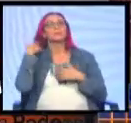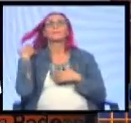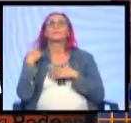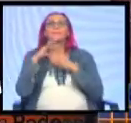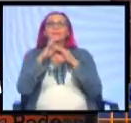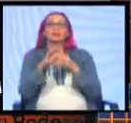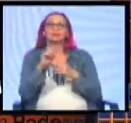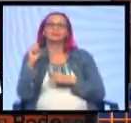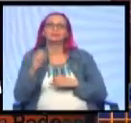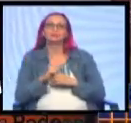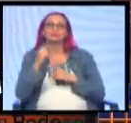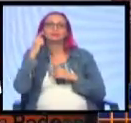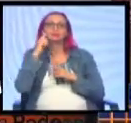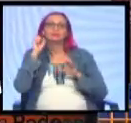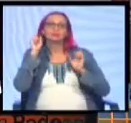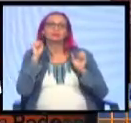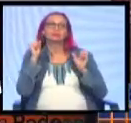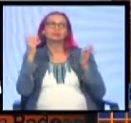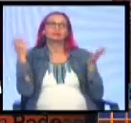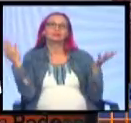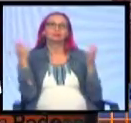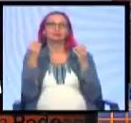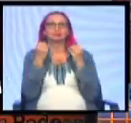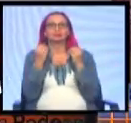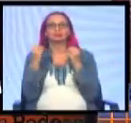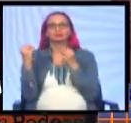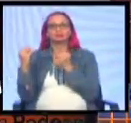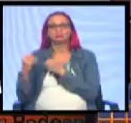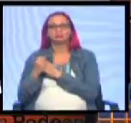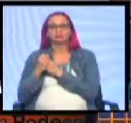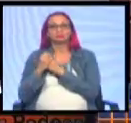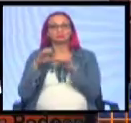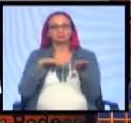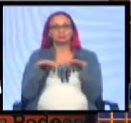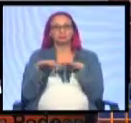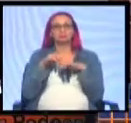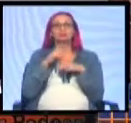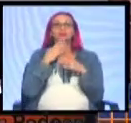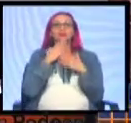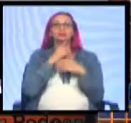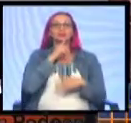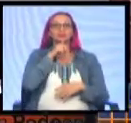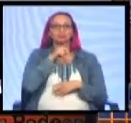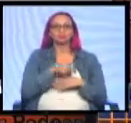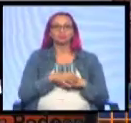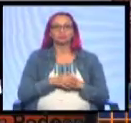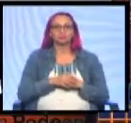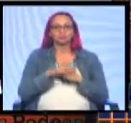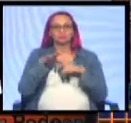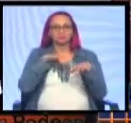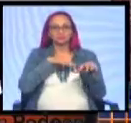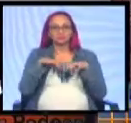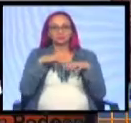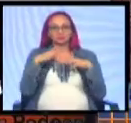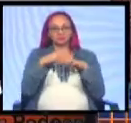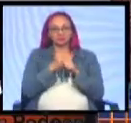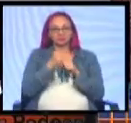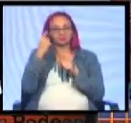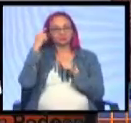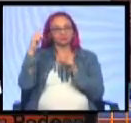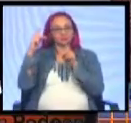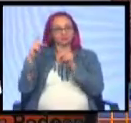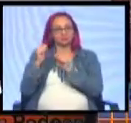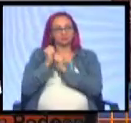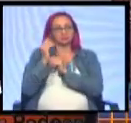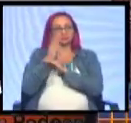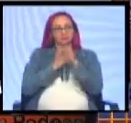ocuparse, para que puedan hacer montones de actividades. Realmente las acciones que hacemos para las personas